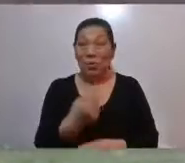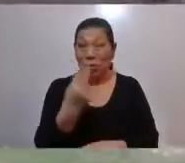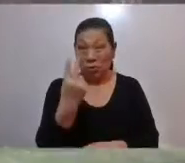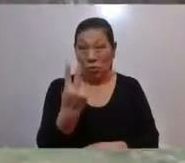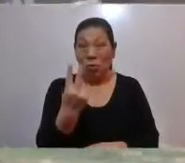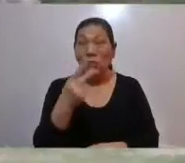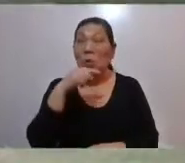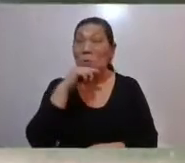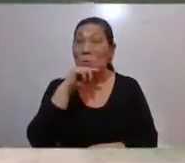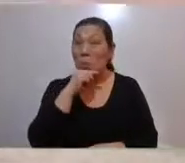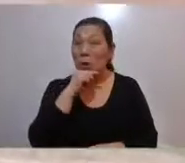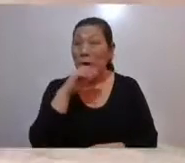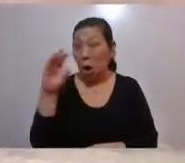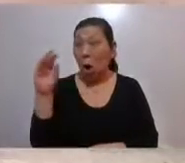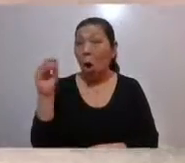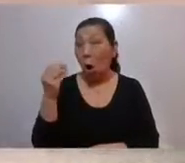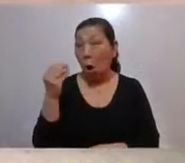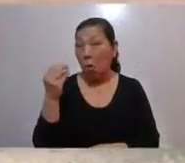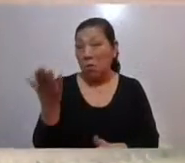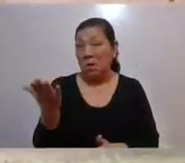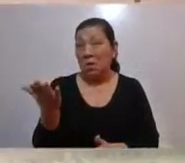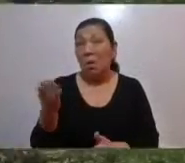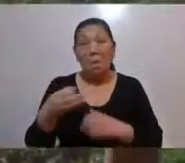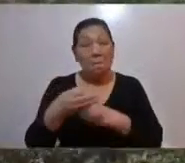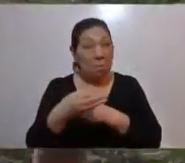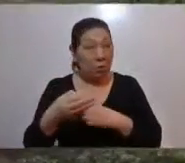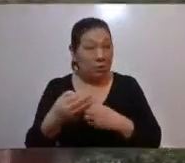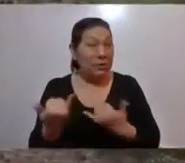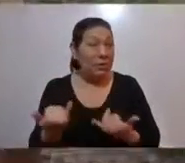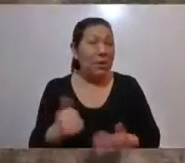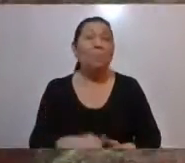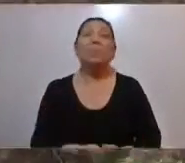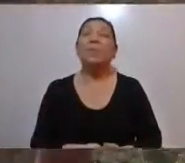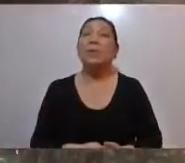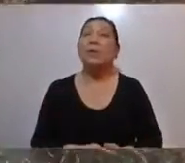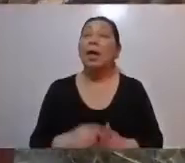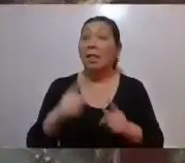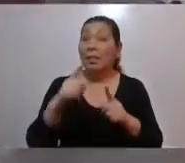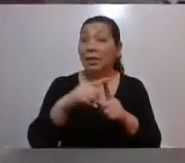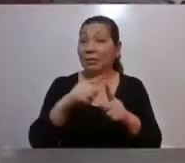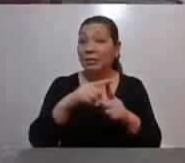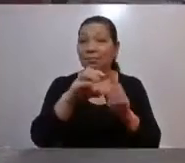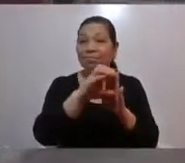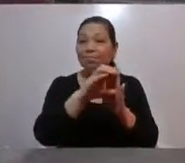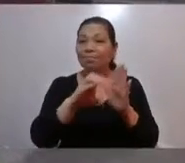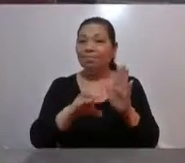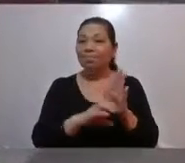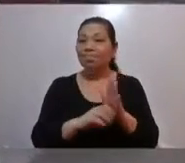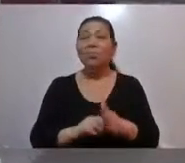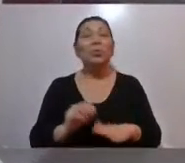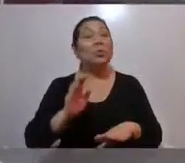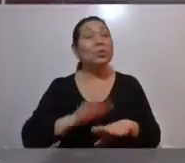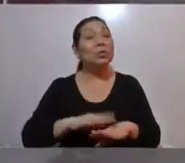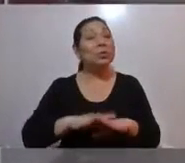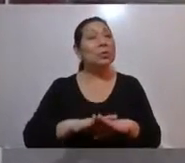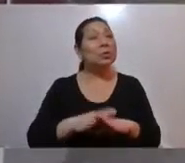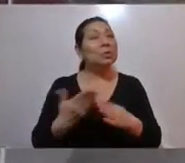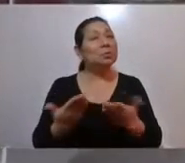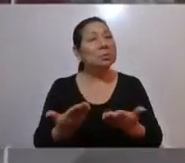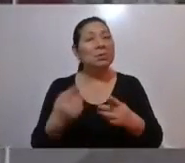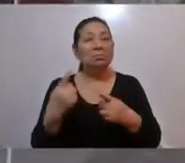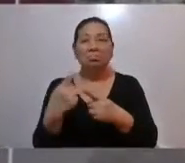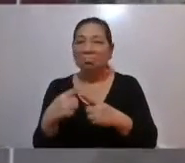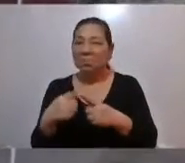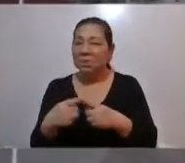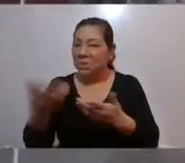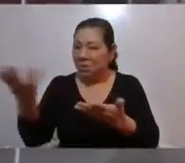este caso son dos mujeres jóvenes de un área rural. En ese sentido, el Tribunal Constitucional, sobre la